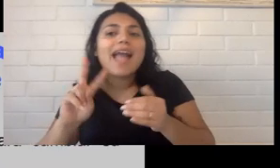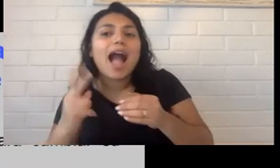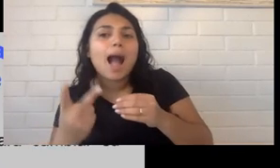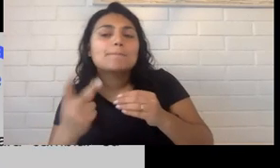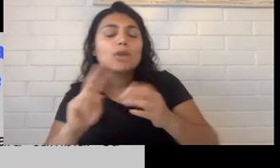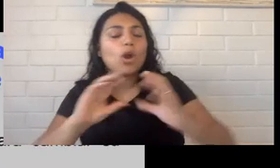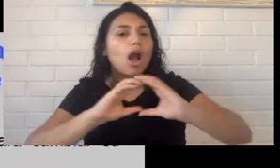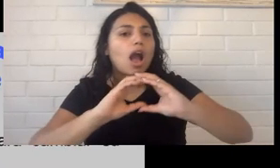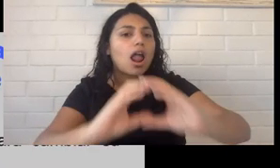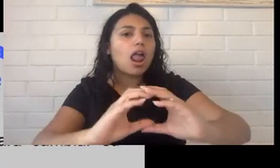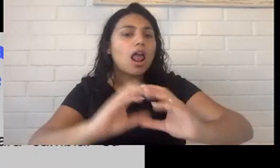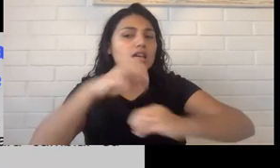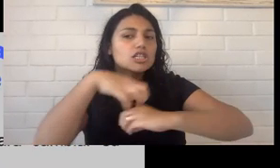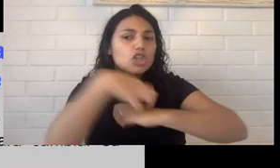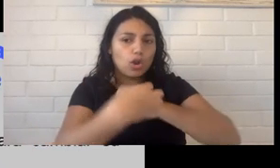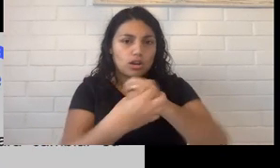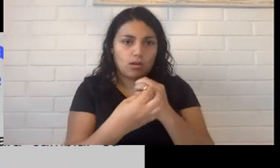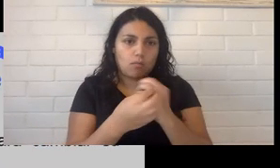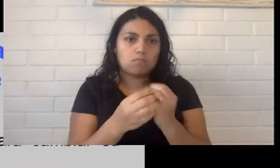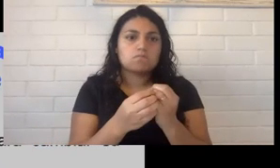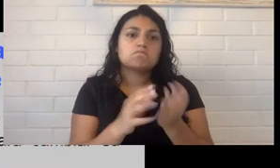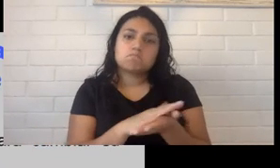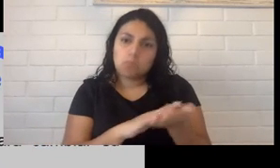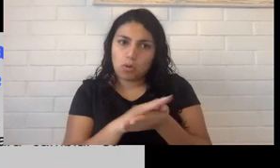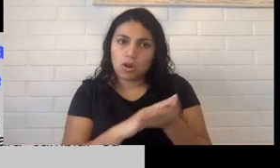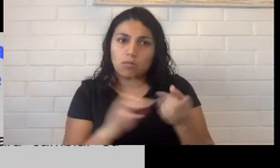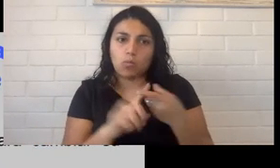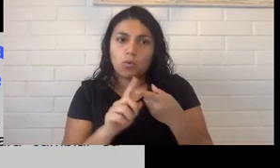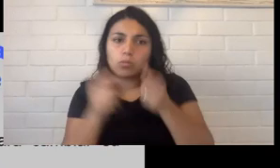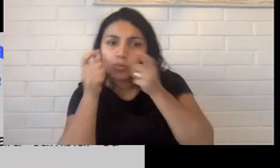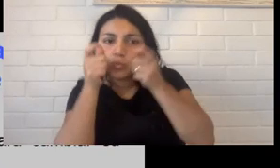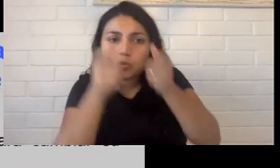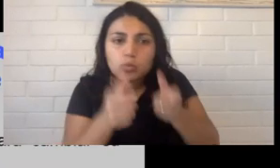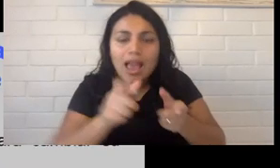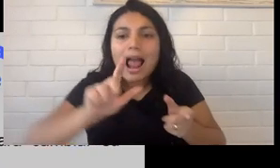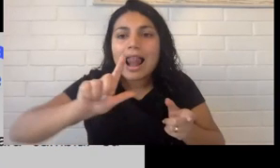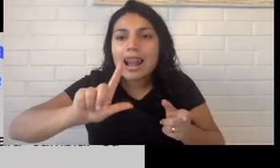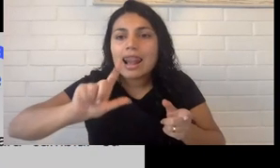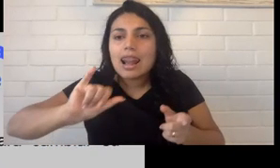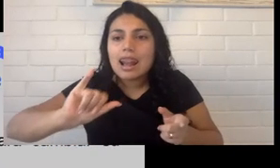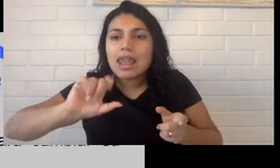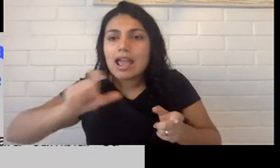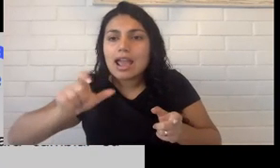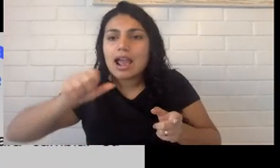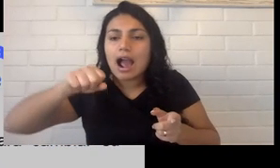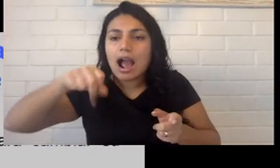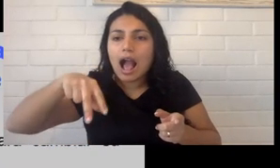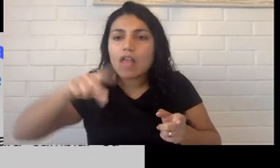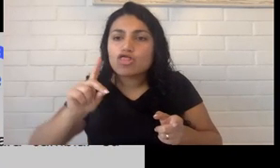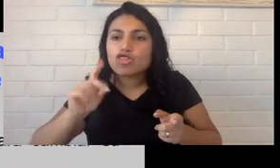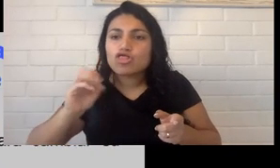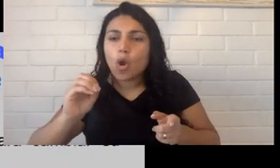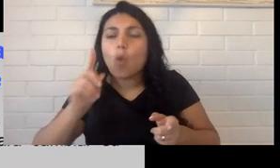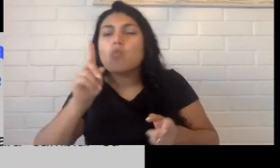iónicos. Por ejemplo, algunos canales iónicos son regulados por ligandos. En farmacología, un ligando en general es